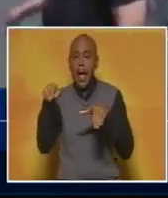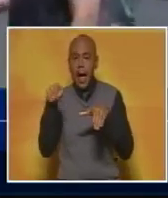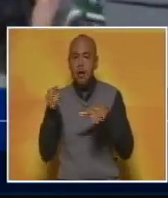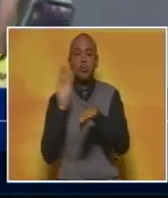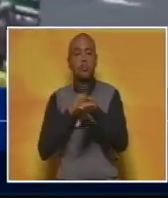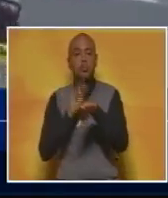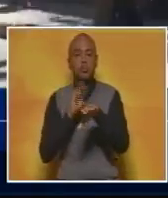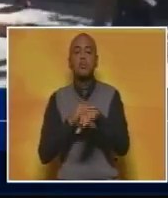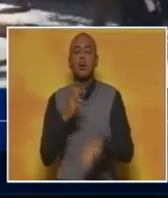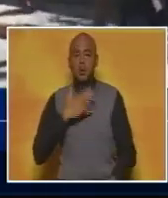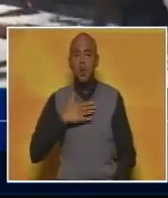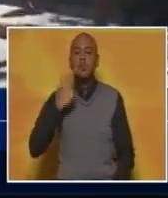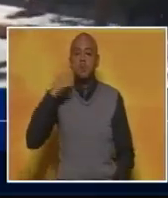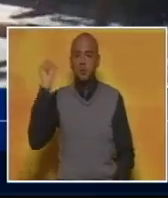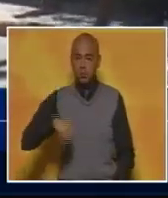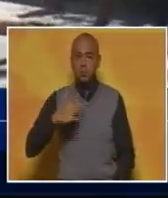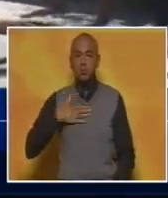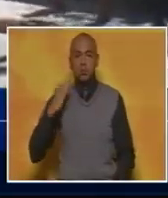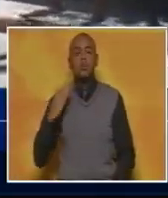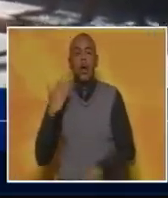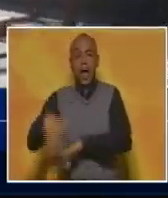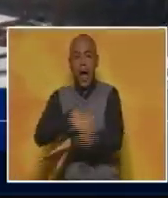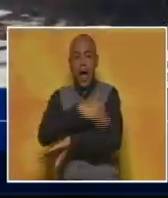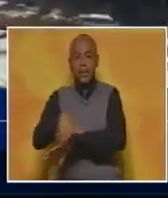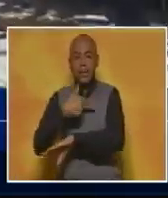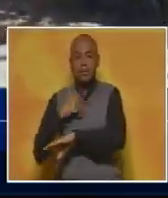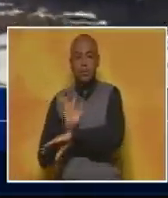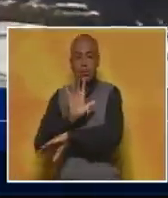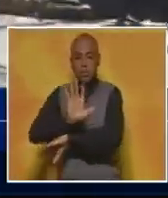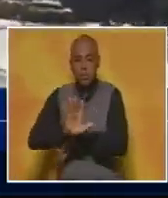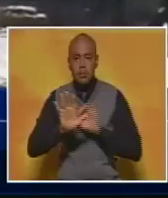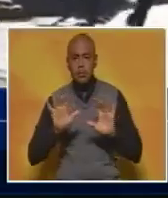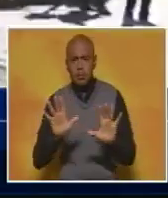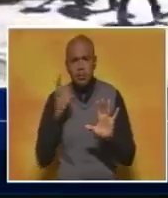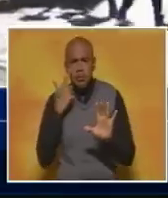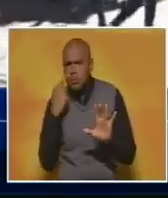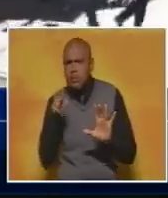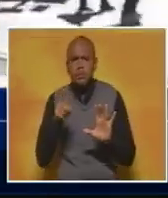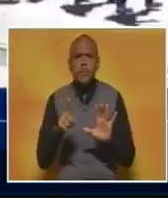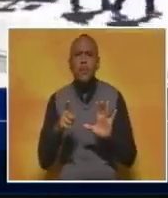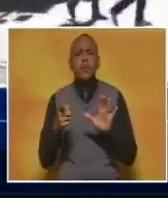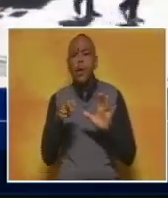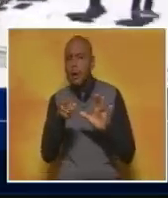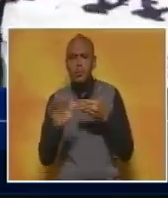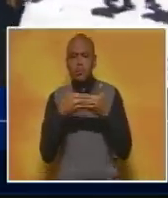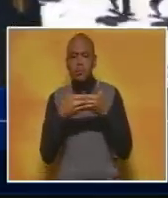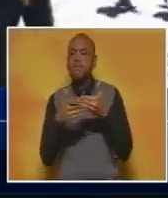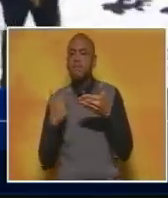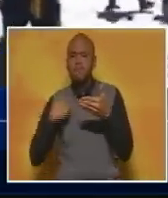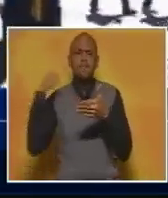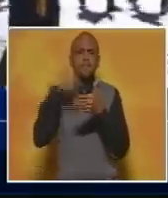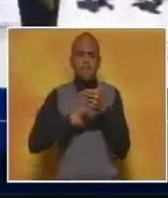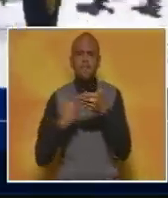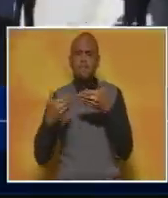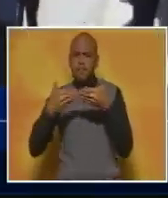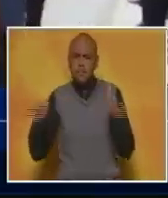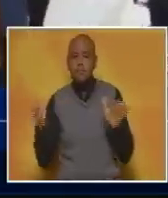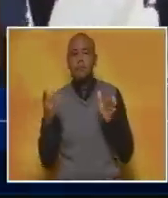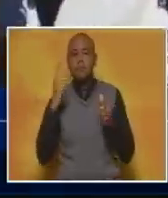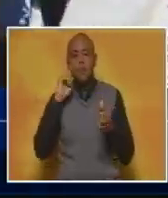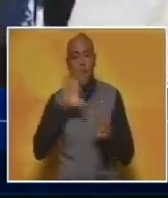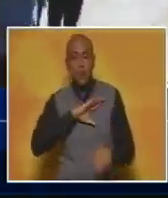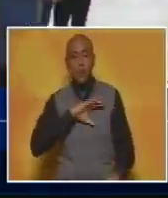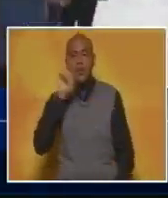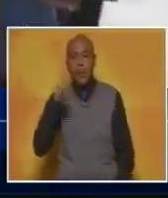saldrán a las calles para poder realizar lo que es la apertura de los bloqueos, poder que estas vías de acceso y de salida principales al departamento